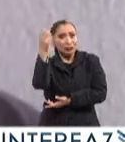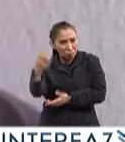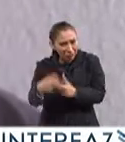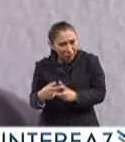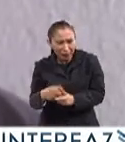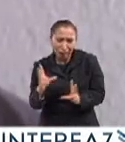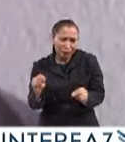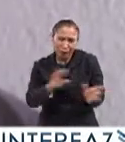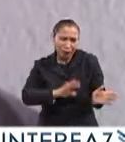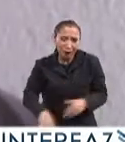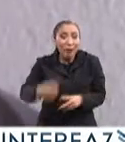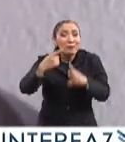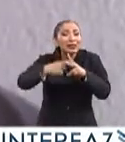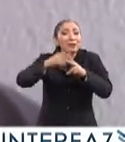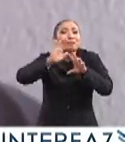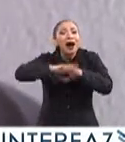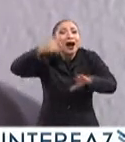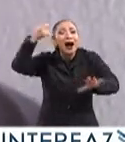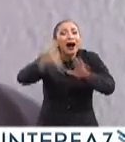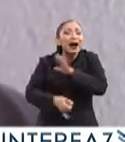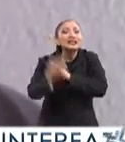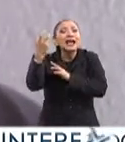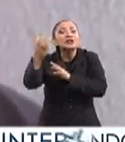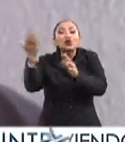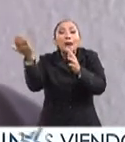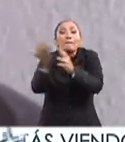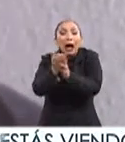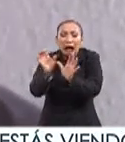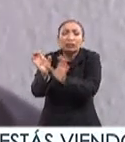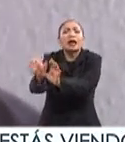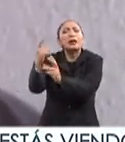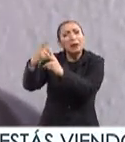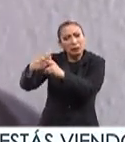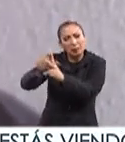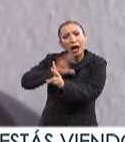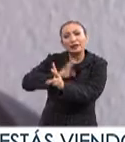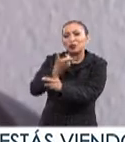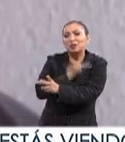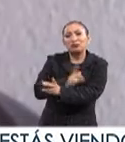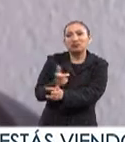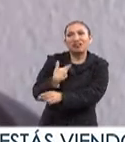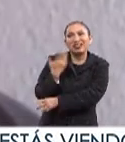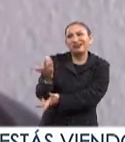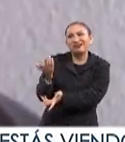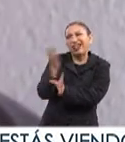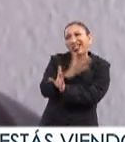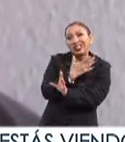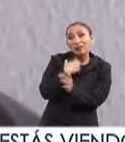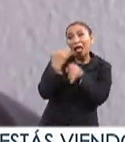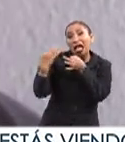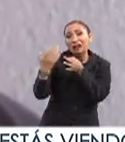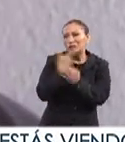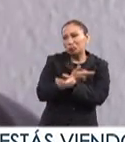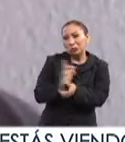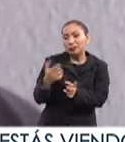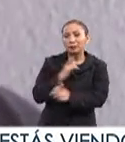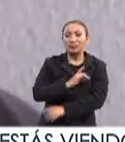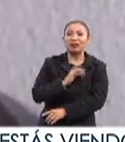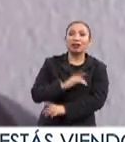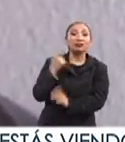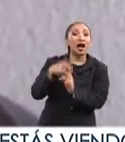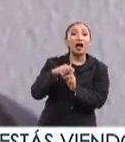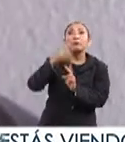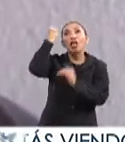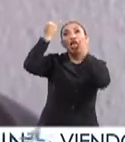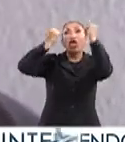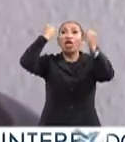las matemáticas son muchísimo más. Eso es una parte de las matemáticas que a lo mejor no nos hicieron en su día atractiva, le tomamos miedo y a